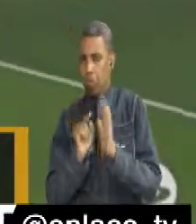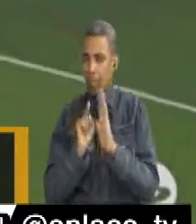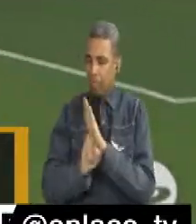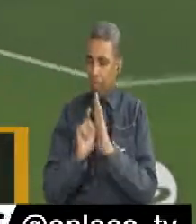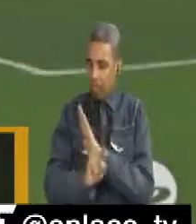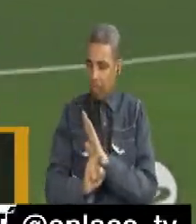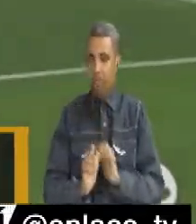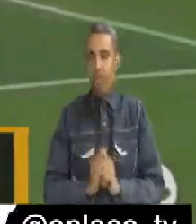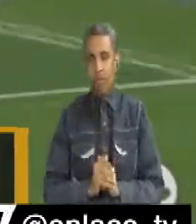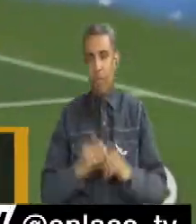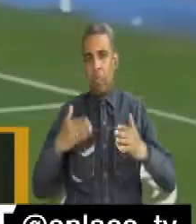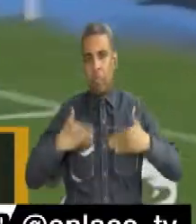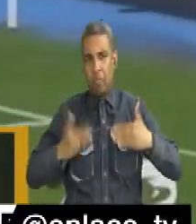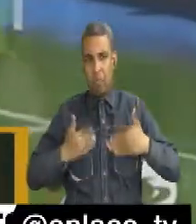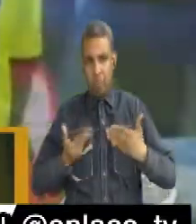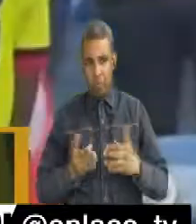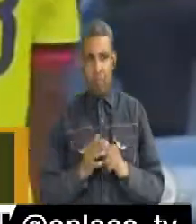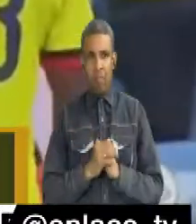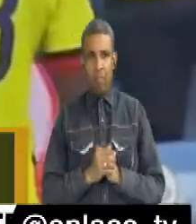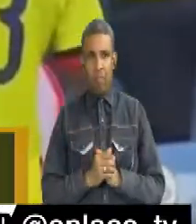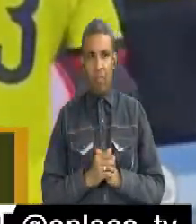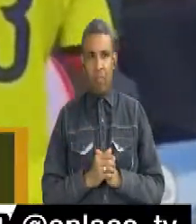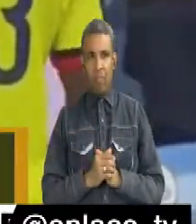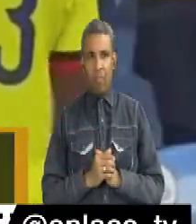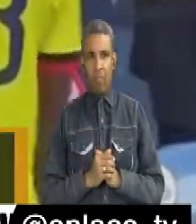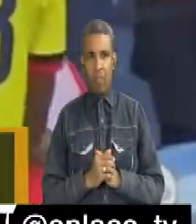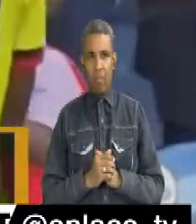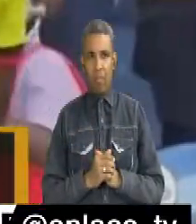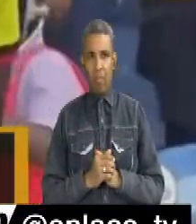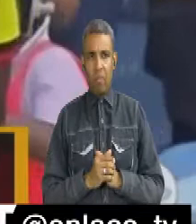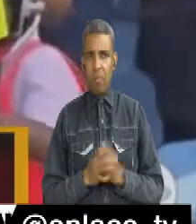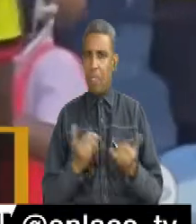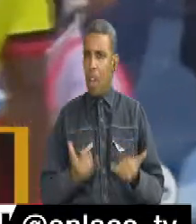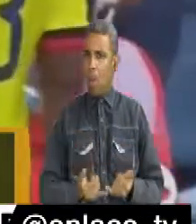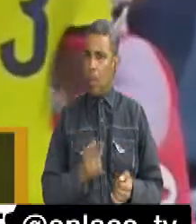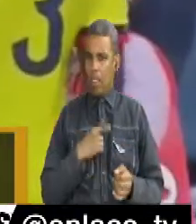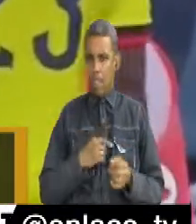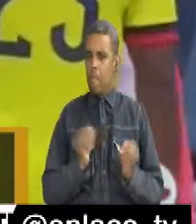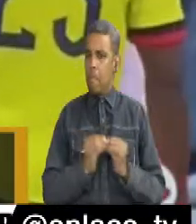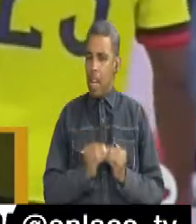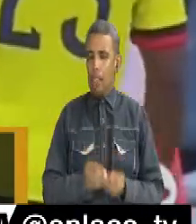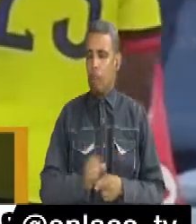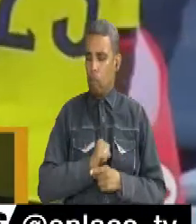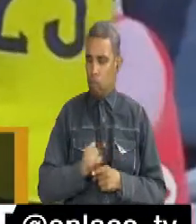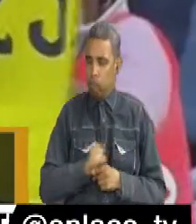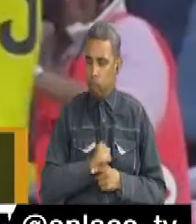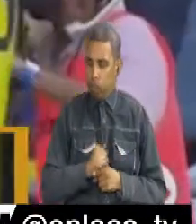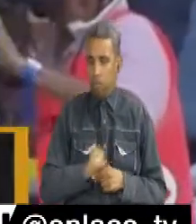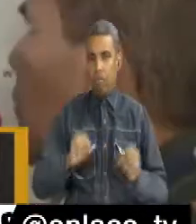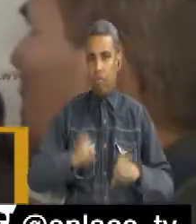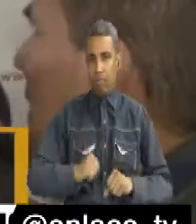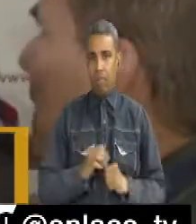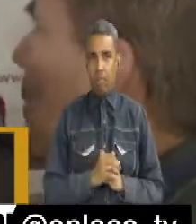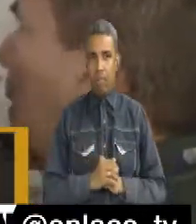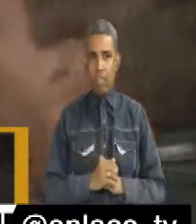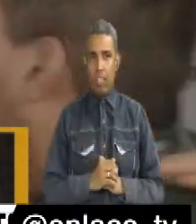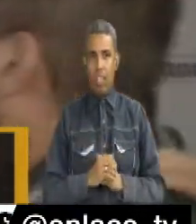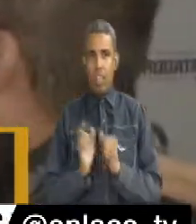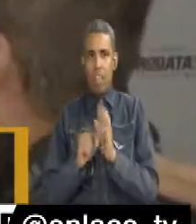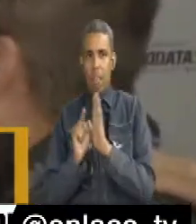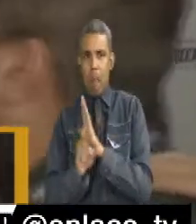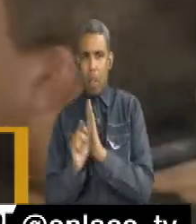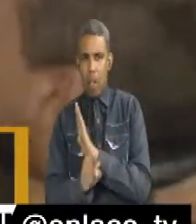no se marcan todos los días y nada. Ahora tratar de trabajar y seguir mejorando en Brasil. Pues hablemos de los 2 goles que marca